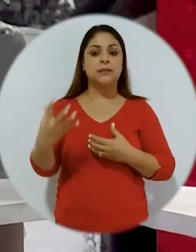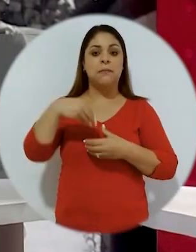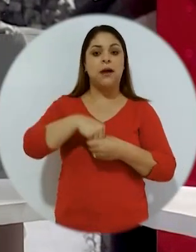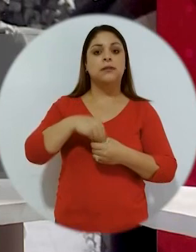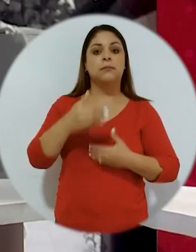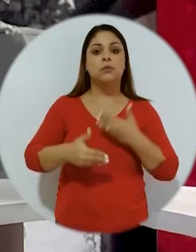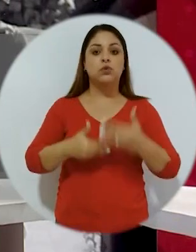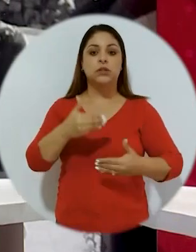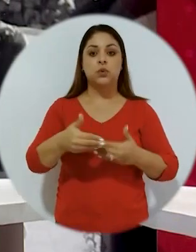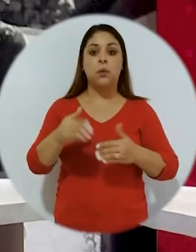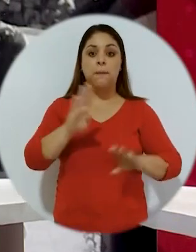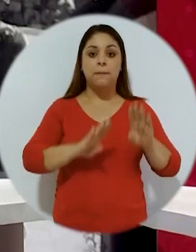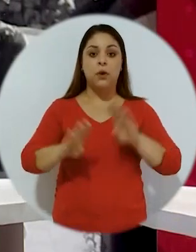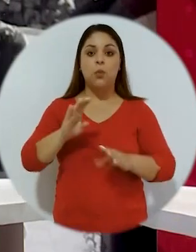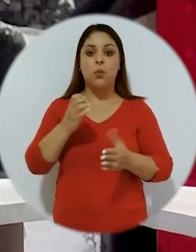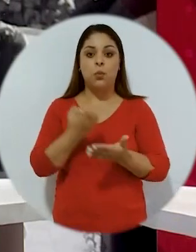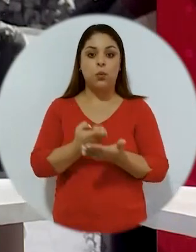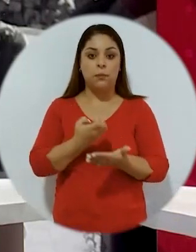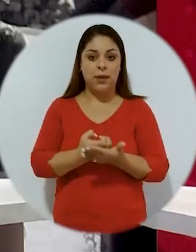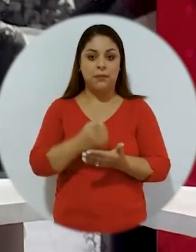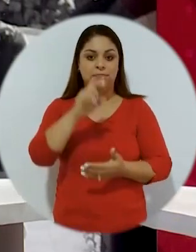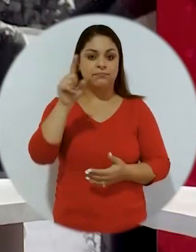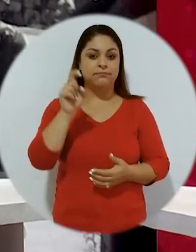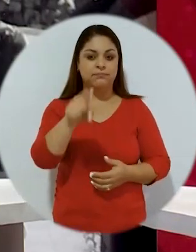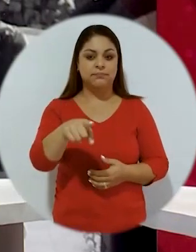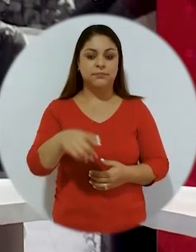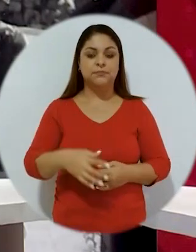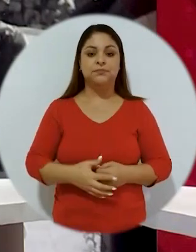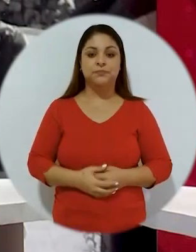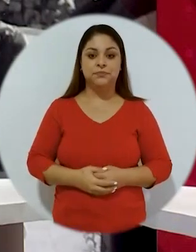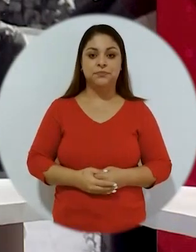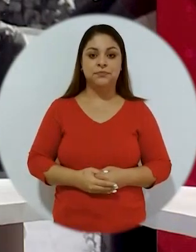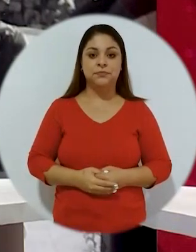como parte de este proceso de la bioeconomía?